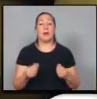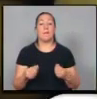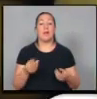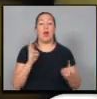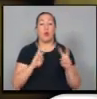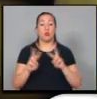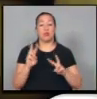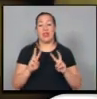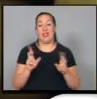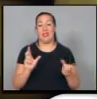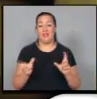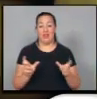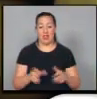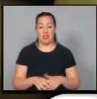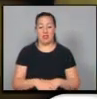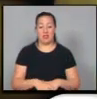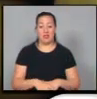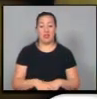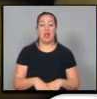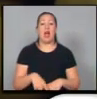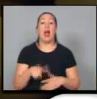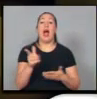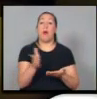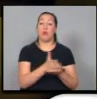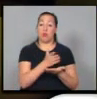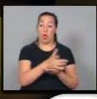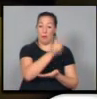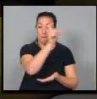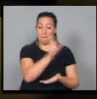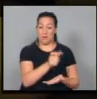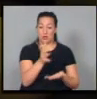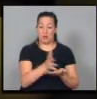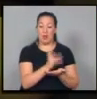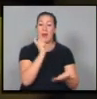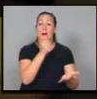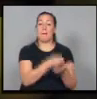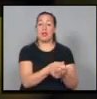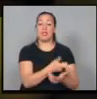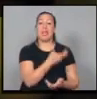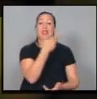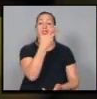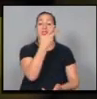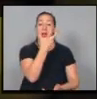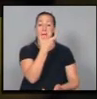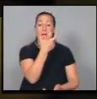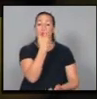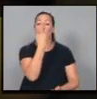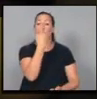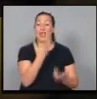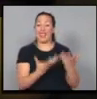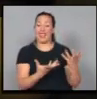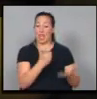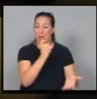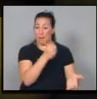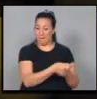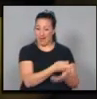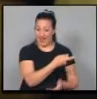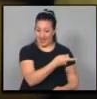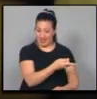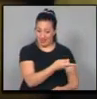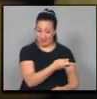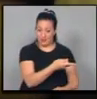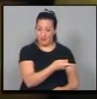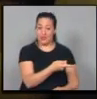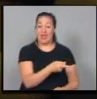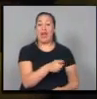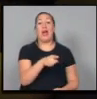diferencia. Al productor le pagan 3 pesos el kilo de limones. En